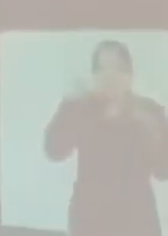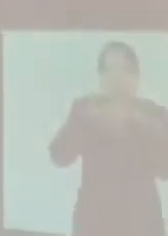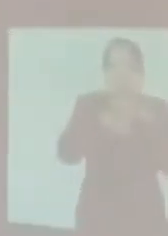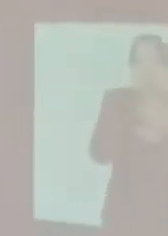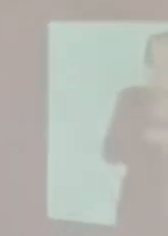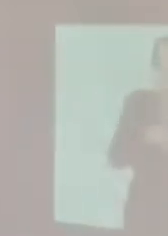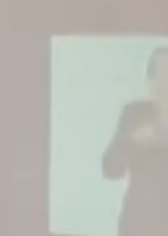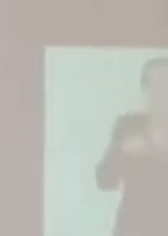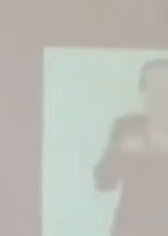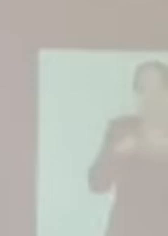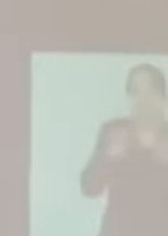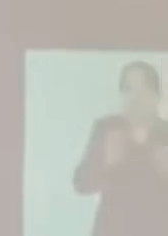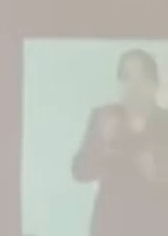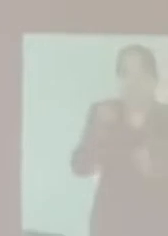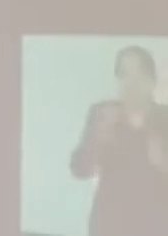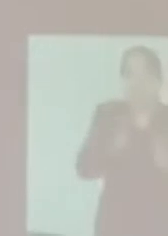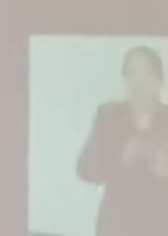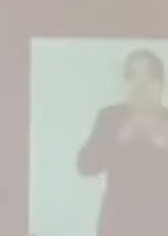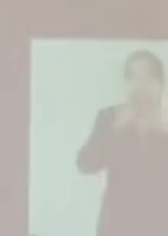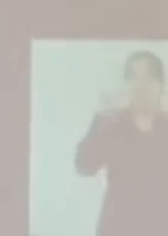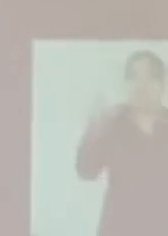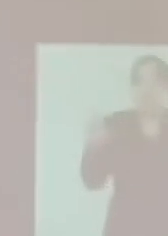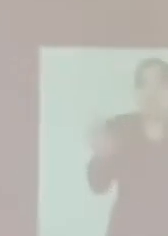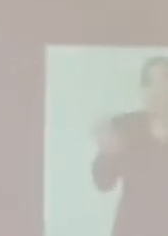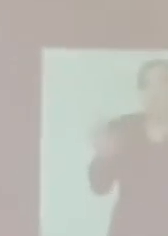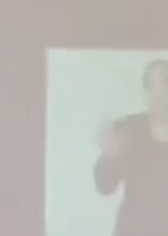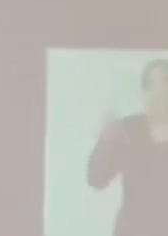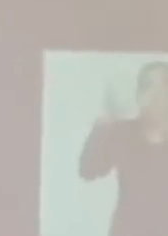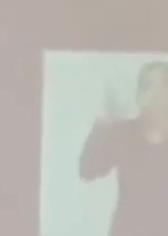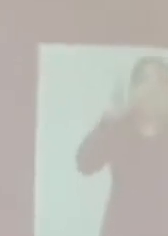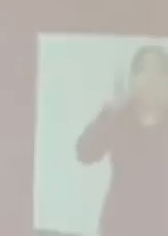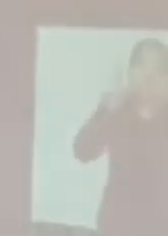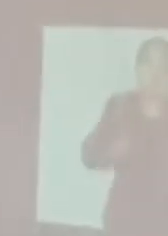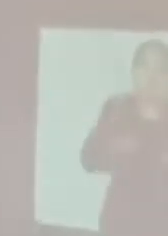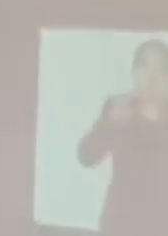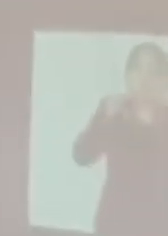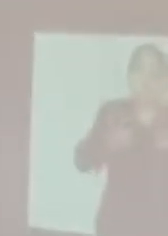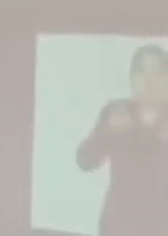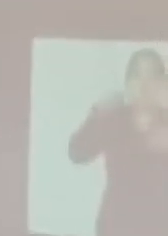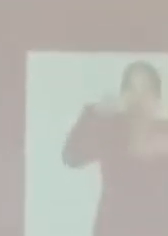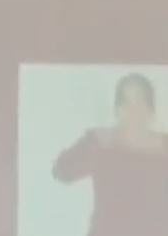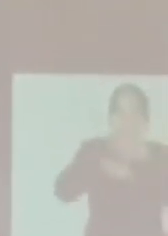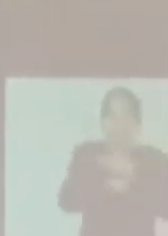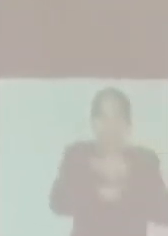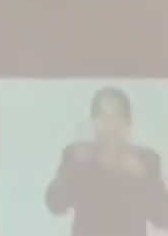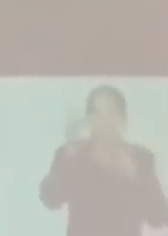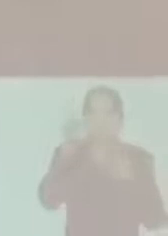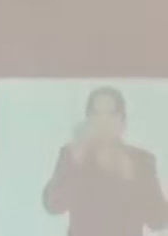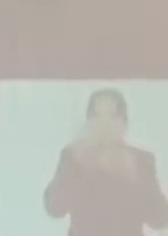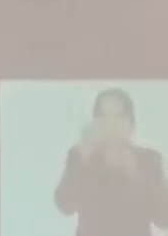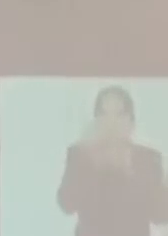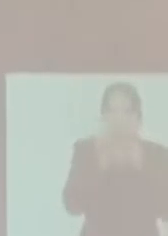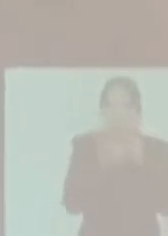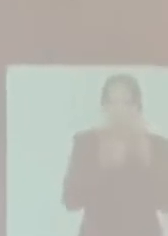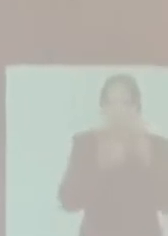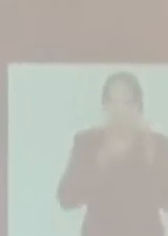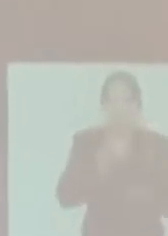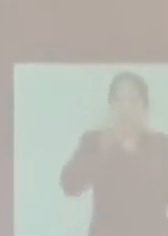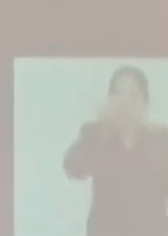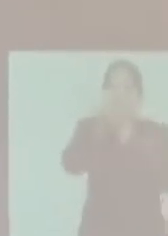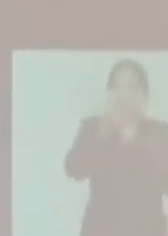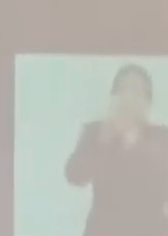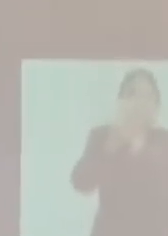Que quede muy claro y se escuche bien fuerte, el metro no solo no ha disminuido su presupuesto, sino